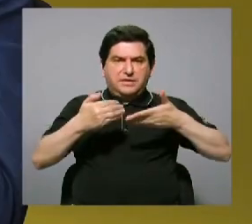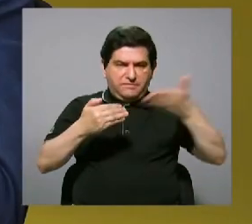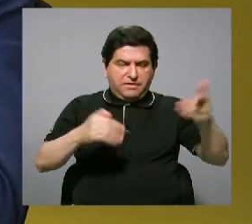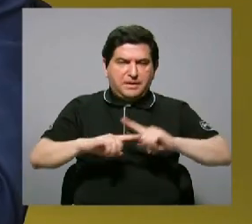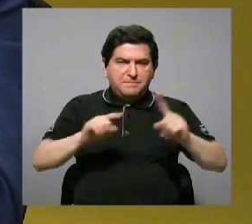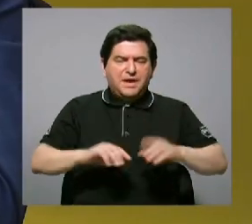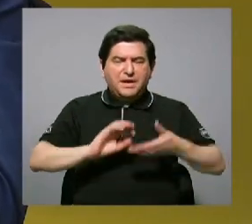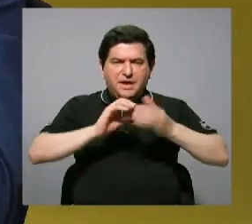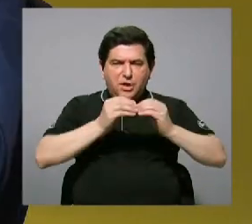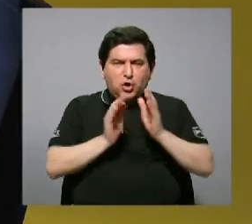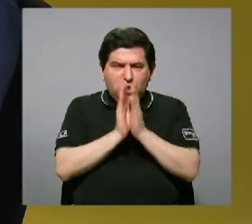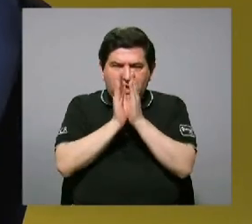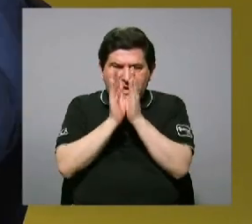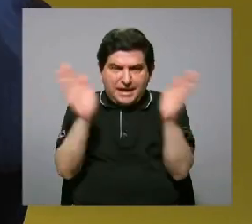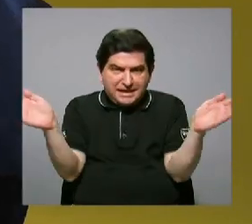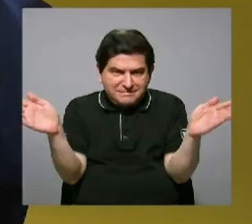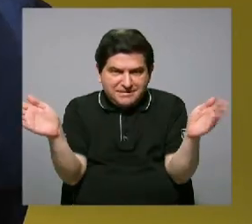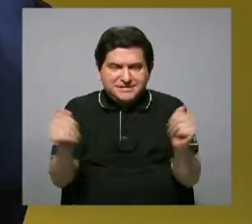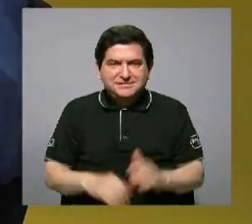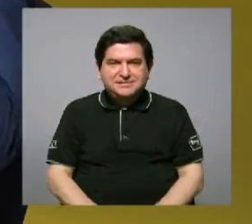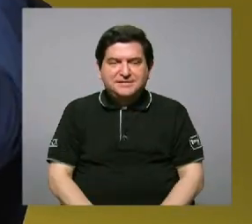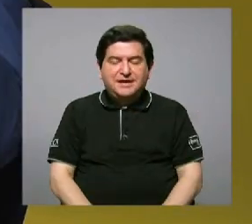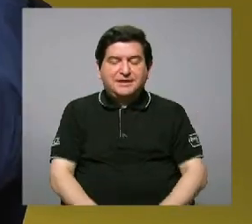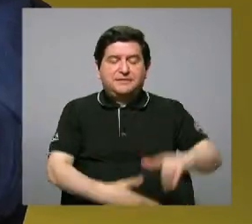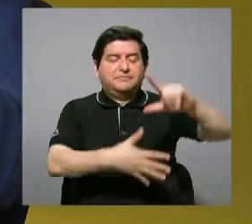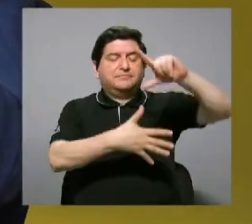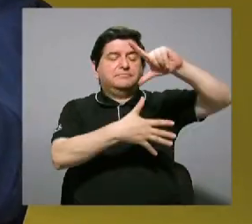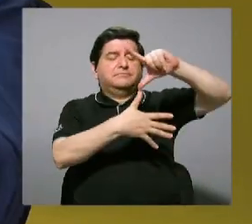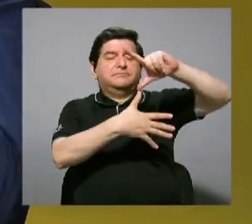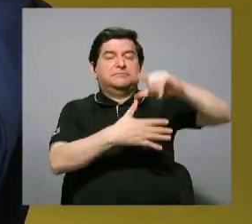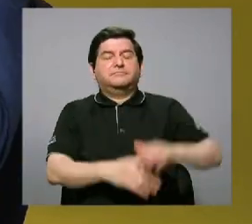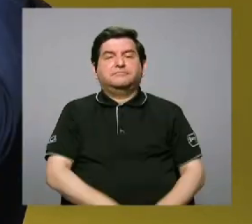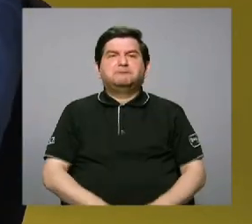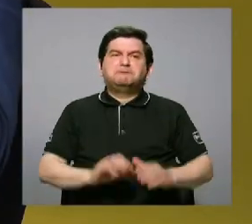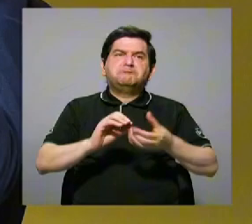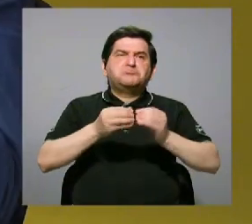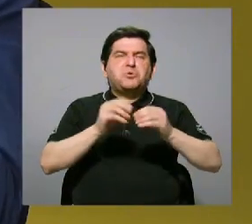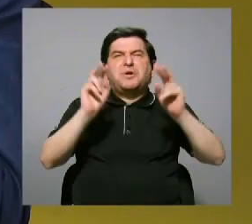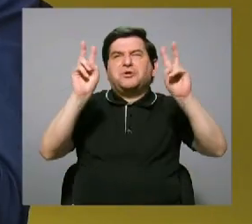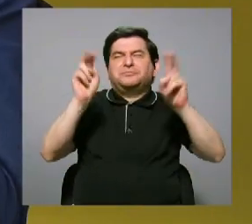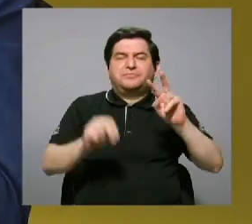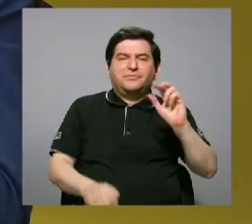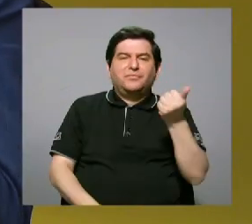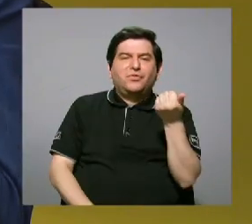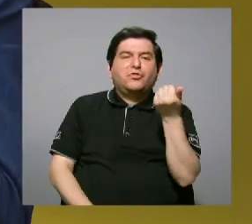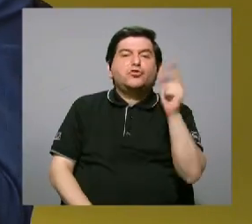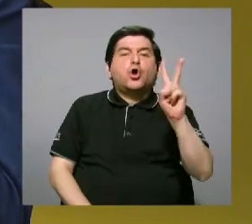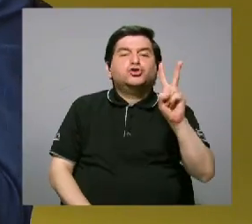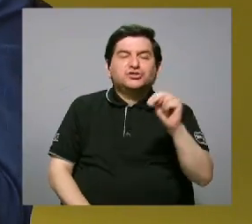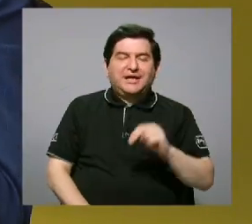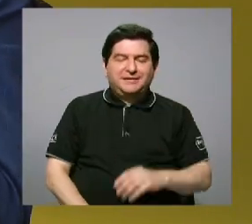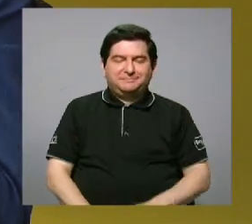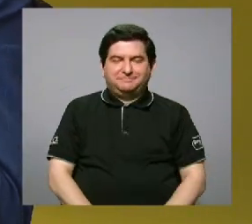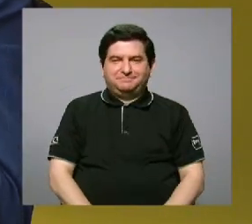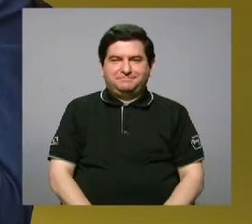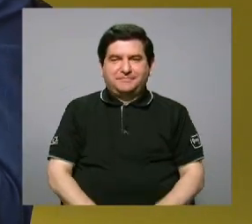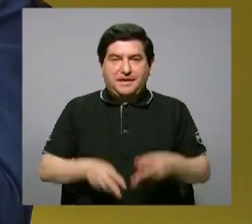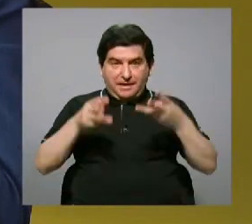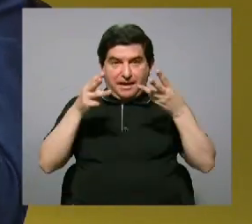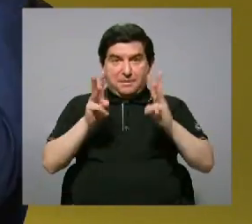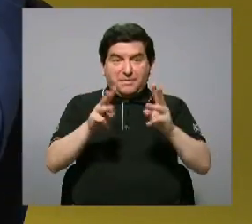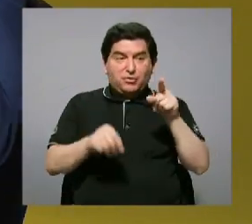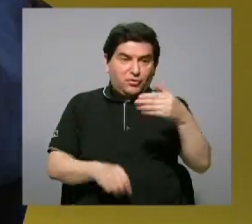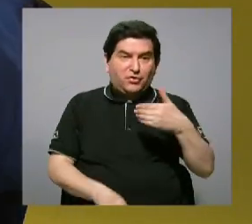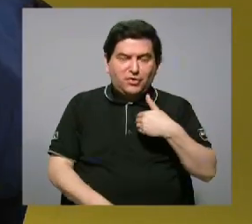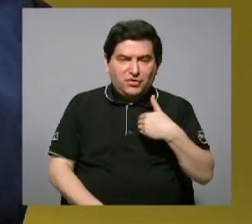general, digamos que para Latinoamérica da 12 en la valoración, en la metodología que tienen